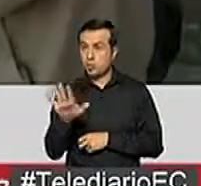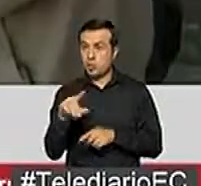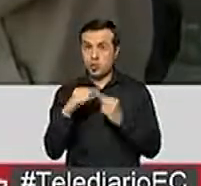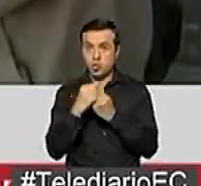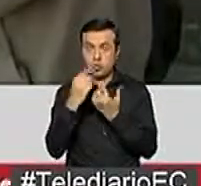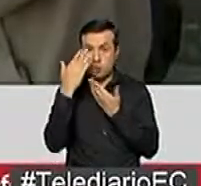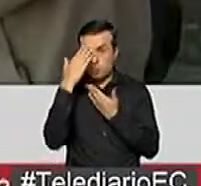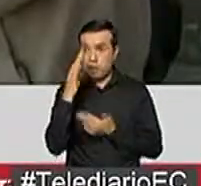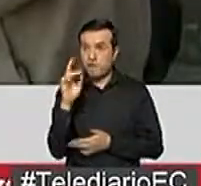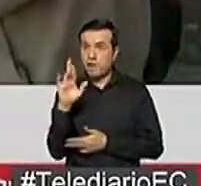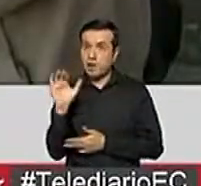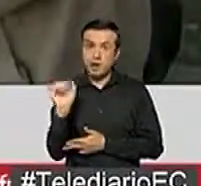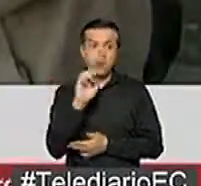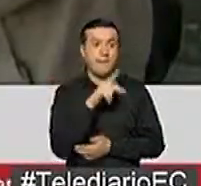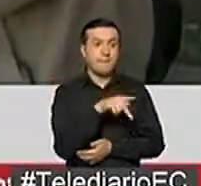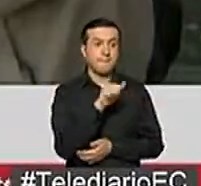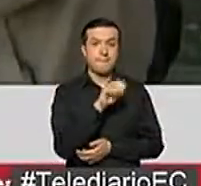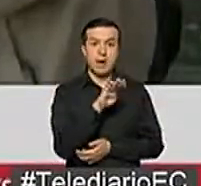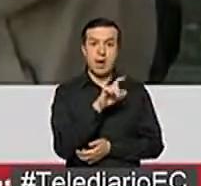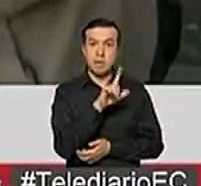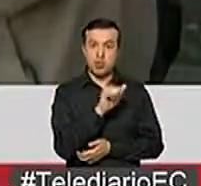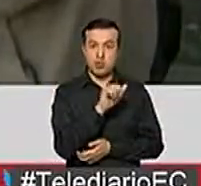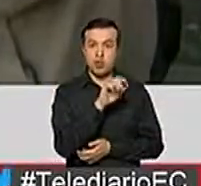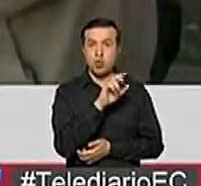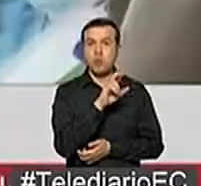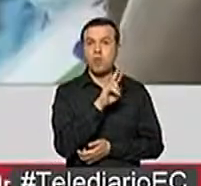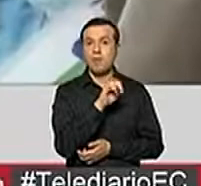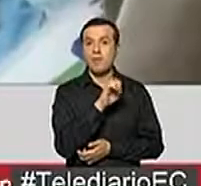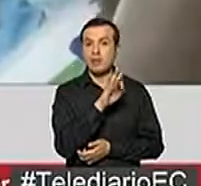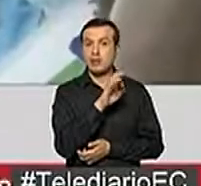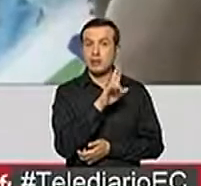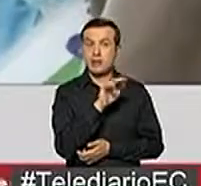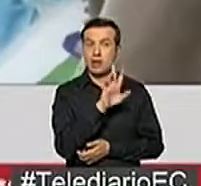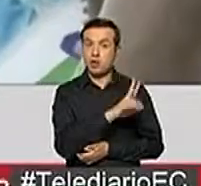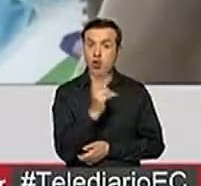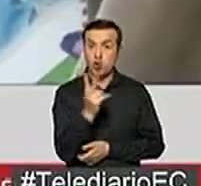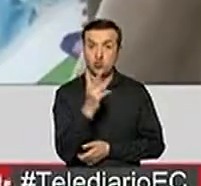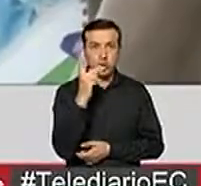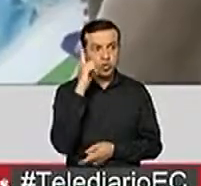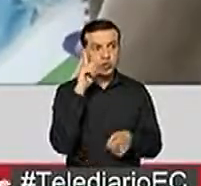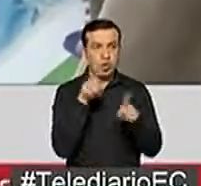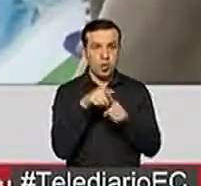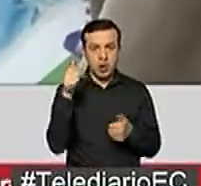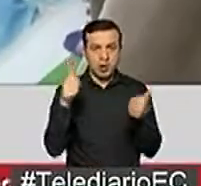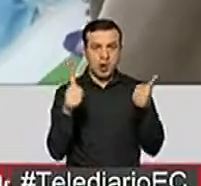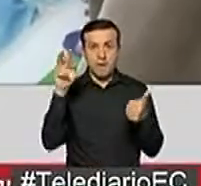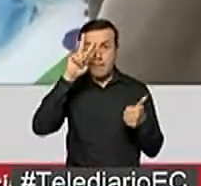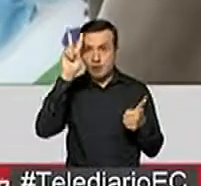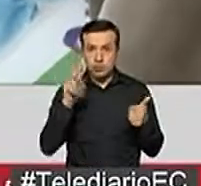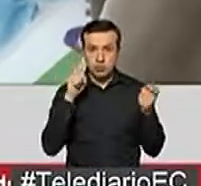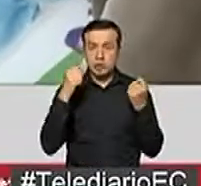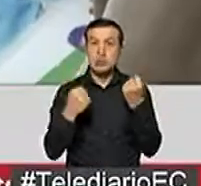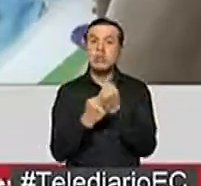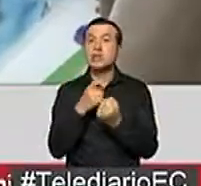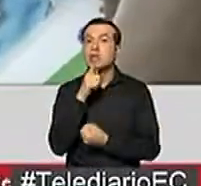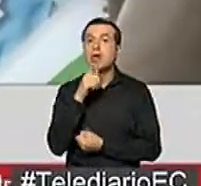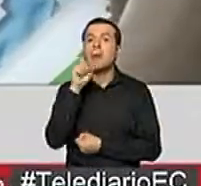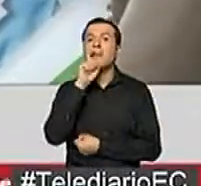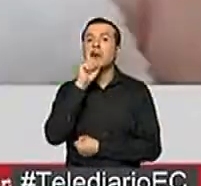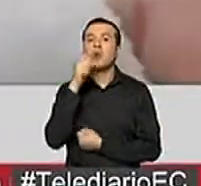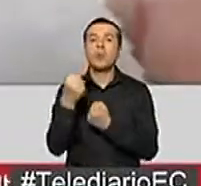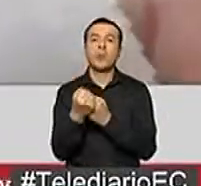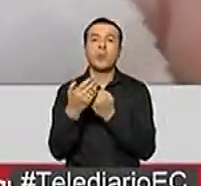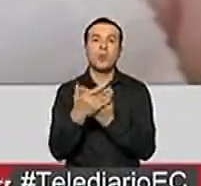FARC, y Pablo Beltrán, por el ELN, son quienes están al mando. Operan desde Venezuela con el apoyo del régimen de Nicolás